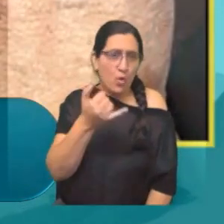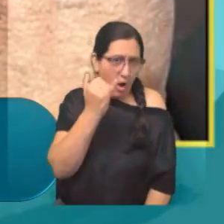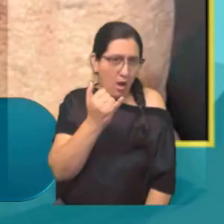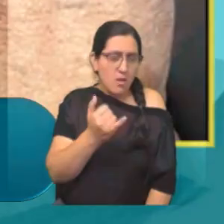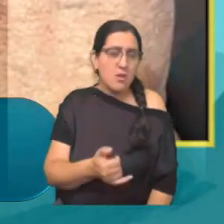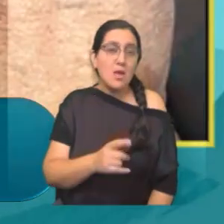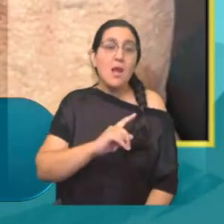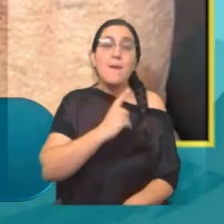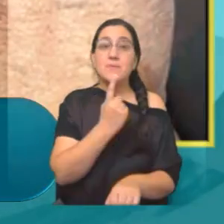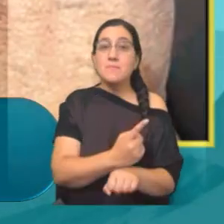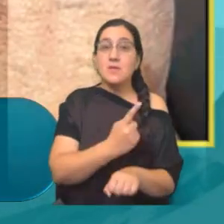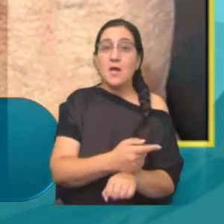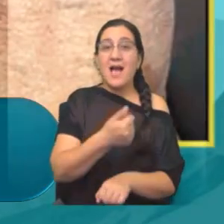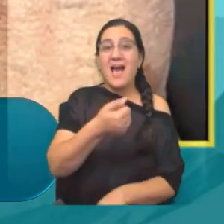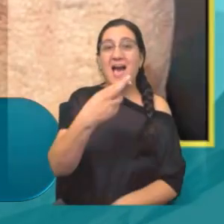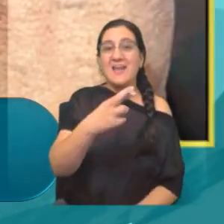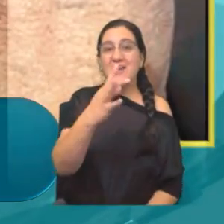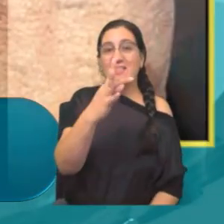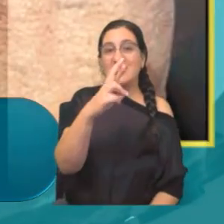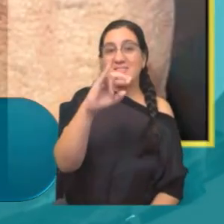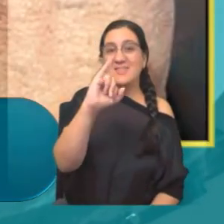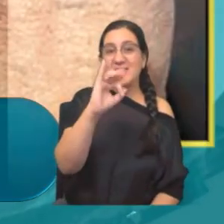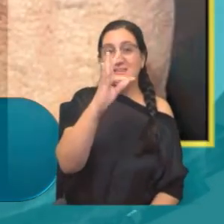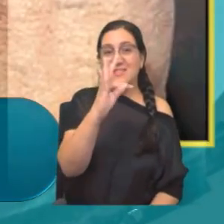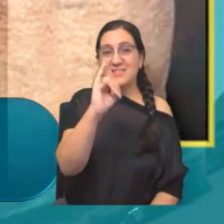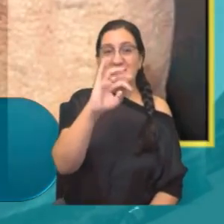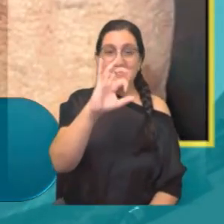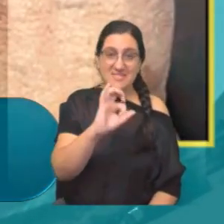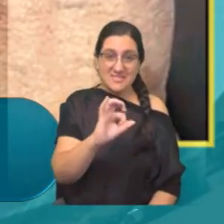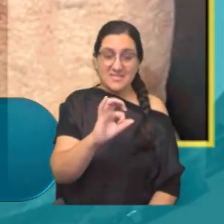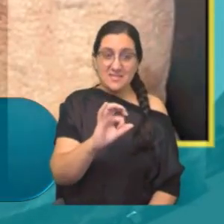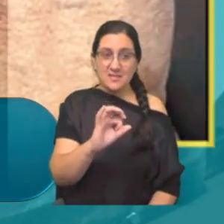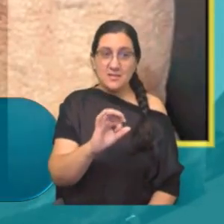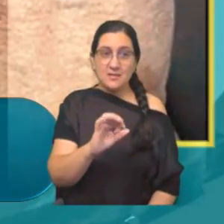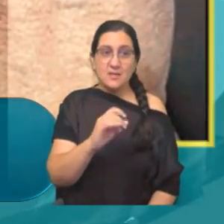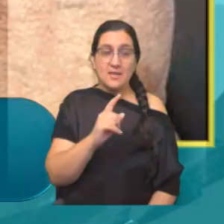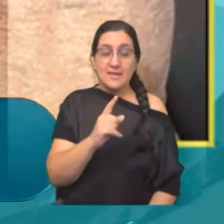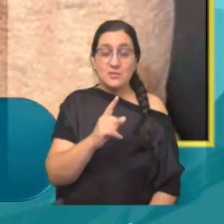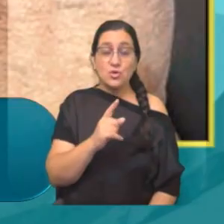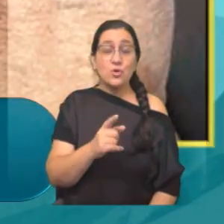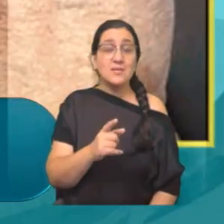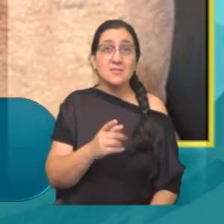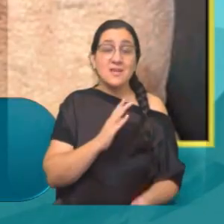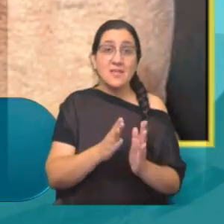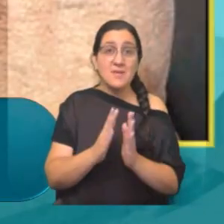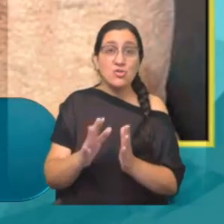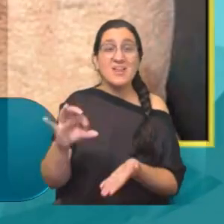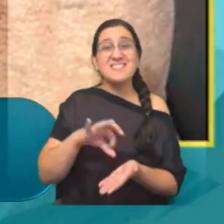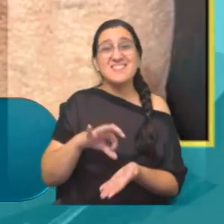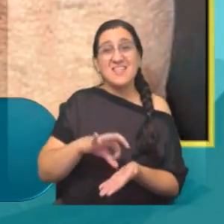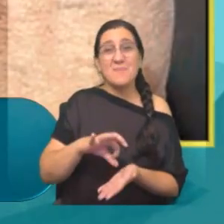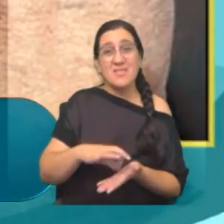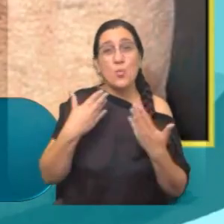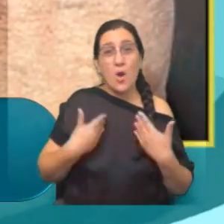La primera, lo que tiene que ver con la artritis, va a tener que ver más que nada con aspectos a atacar más al sistema, la parte sistémica, medicaciones